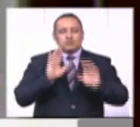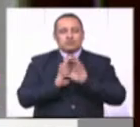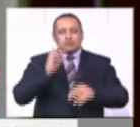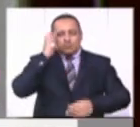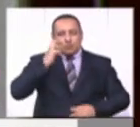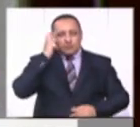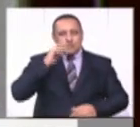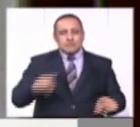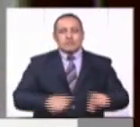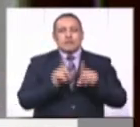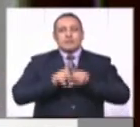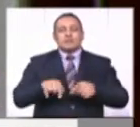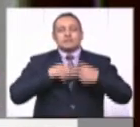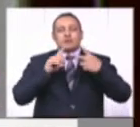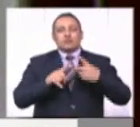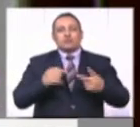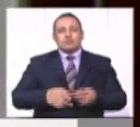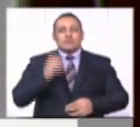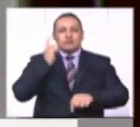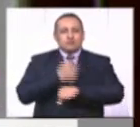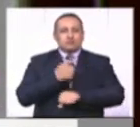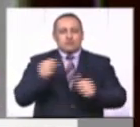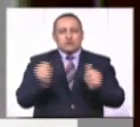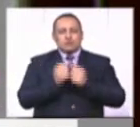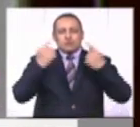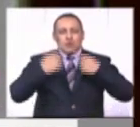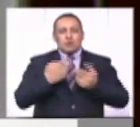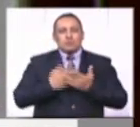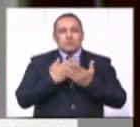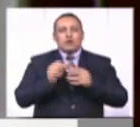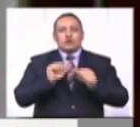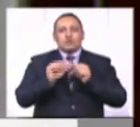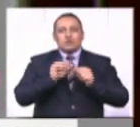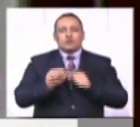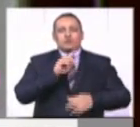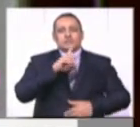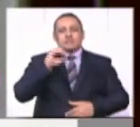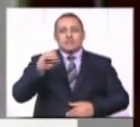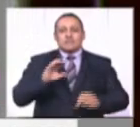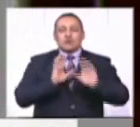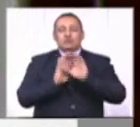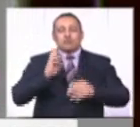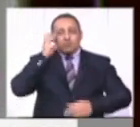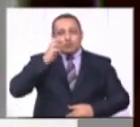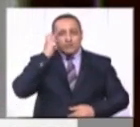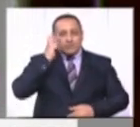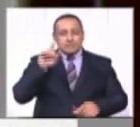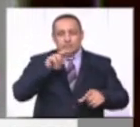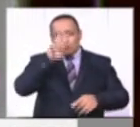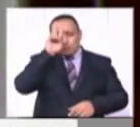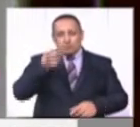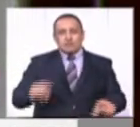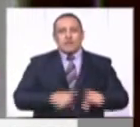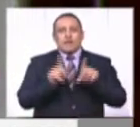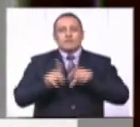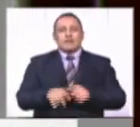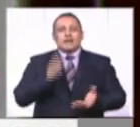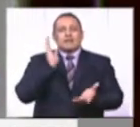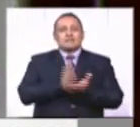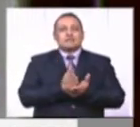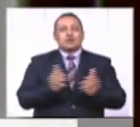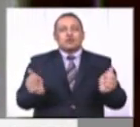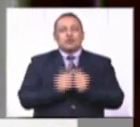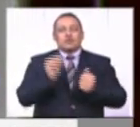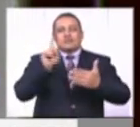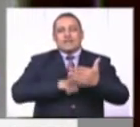Constitución segundo imponer de acuerdo a lo establecido en el artículo 100 de la constitución política del Perú la sanción